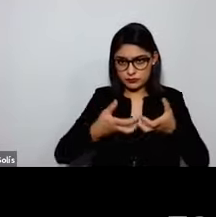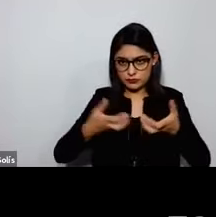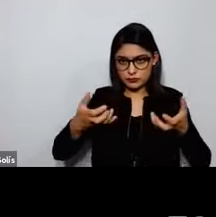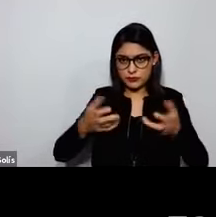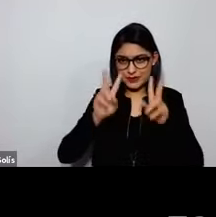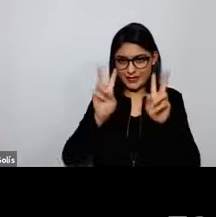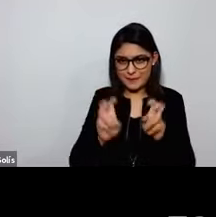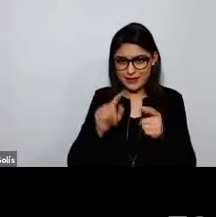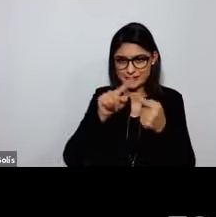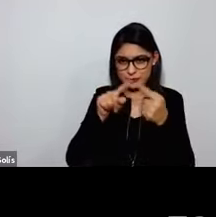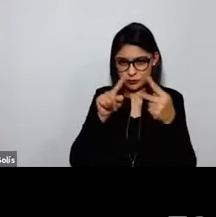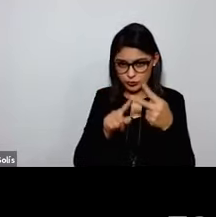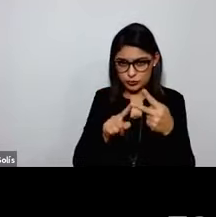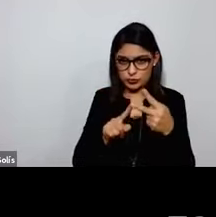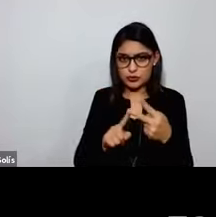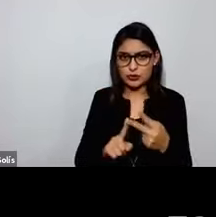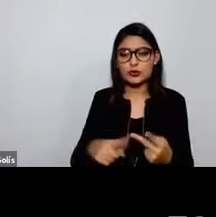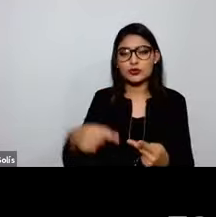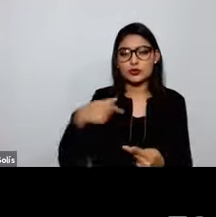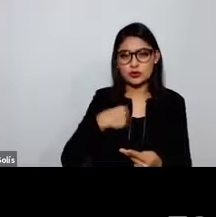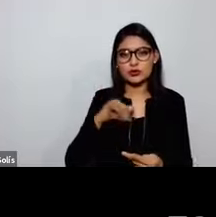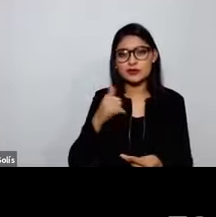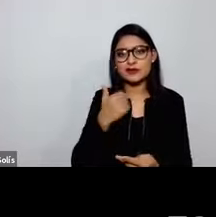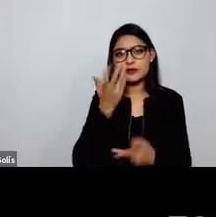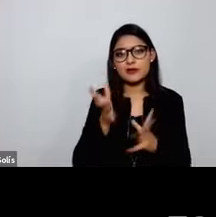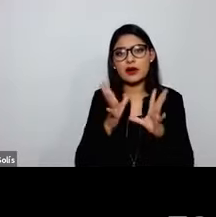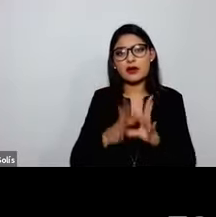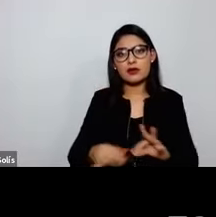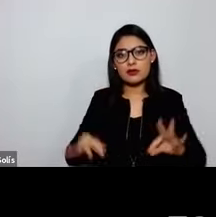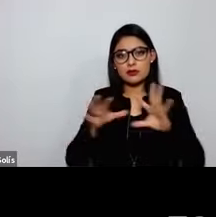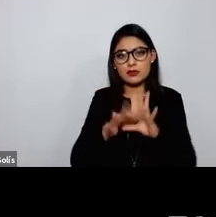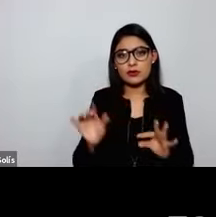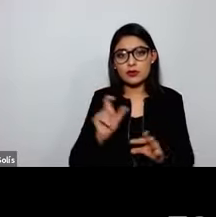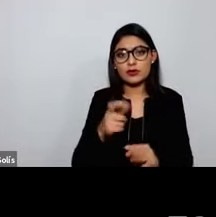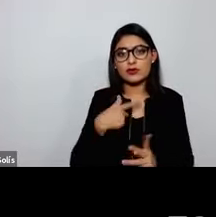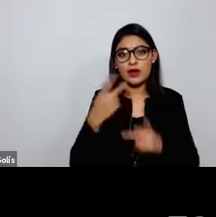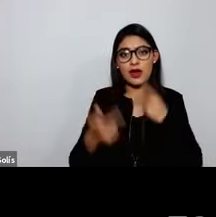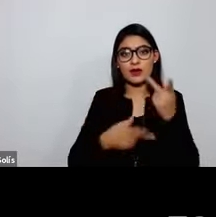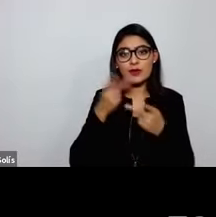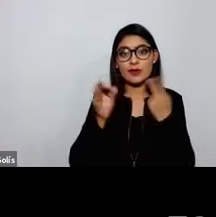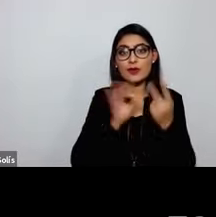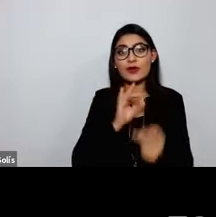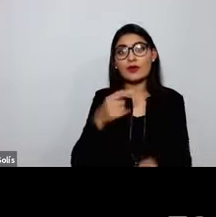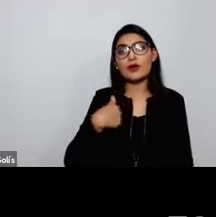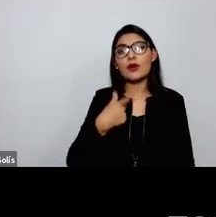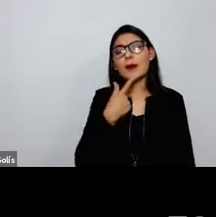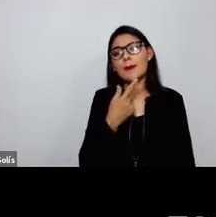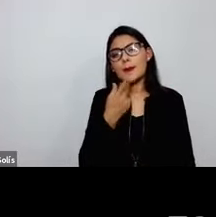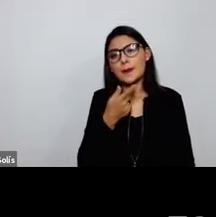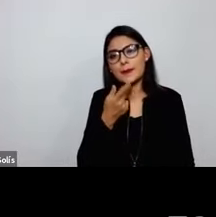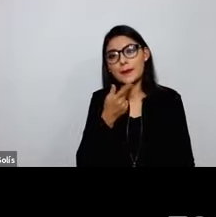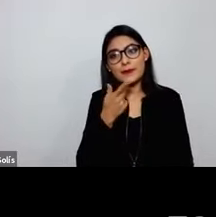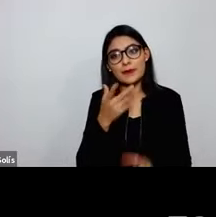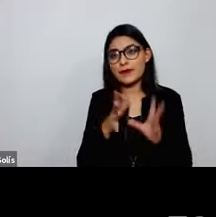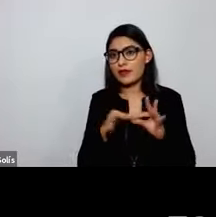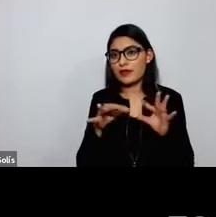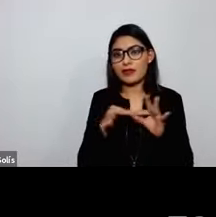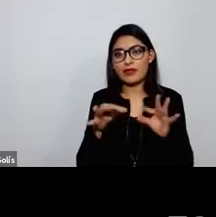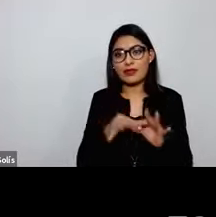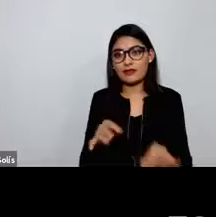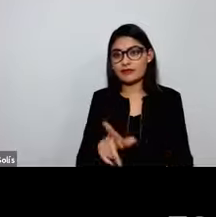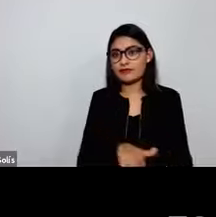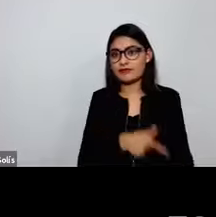Yo sí me voy a tomar el tiempo porque generalmente cuando hablo de estas cosas puedo estar días enteros y no me